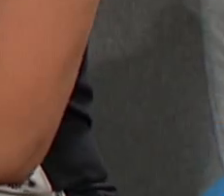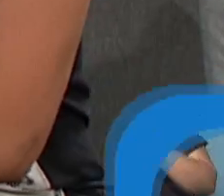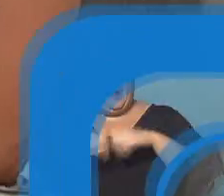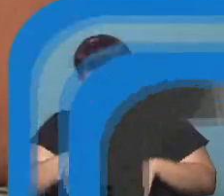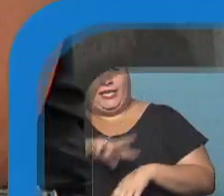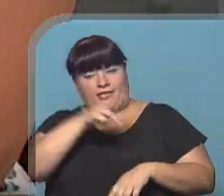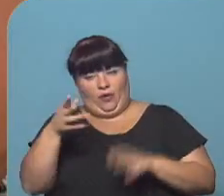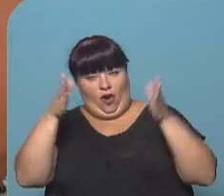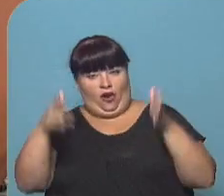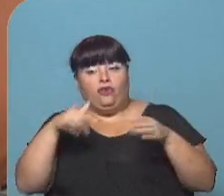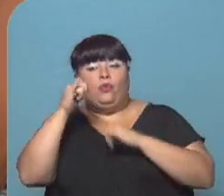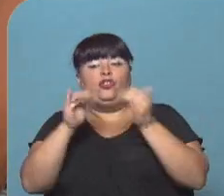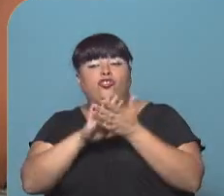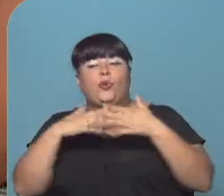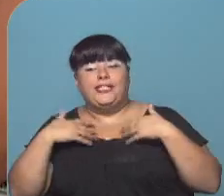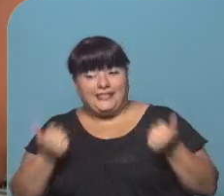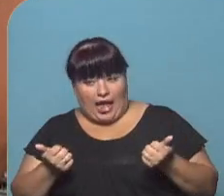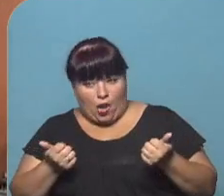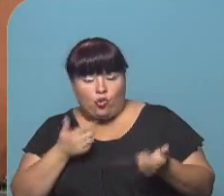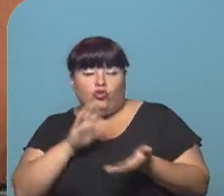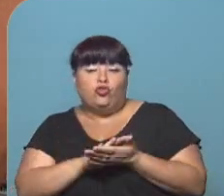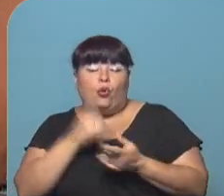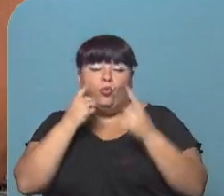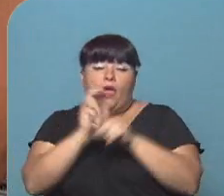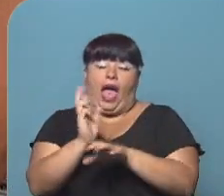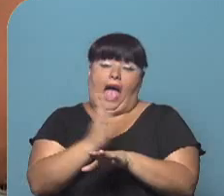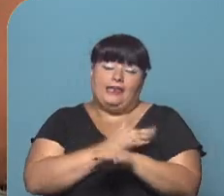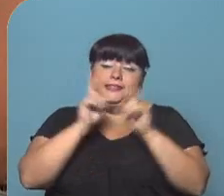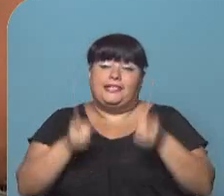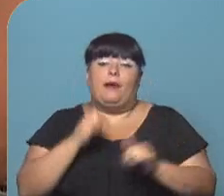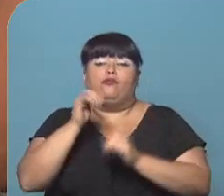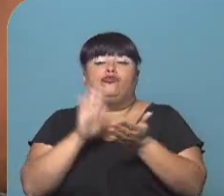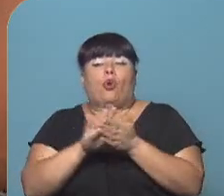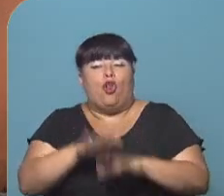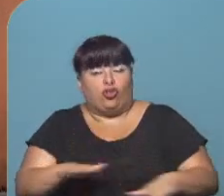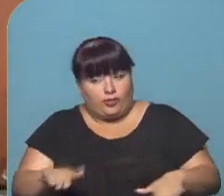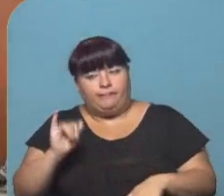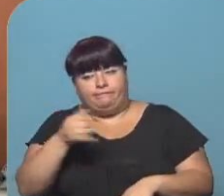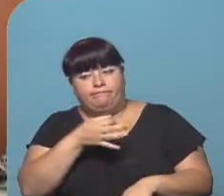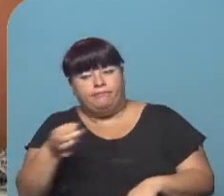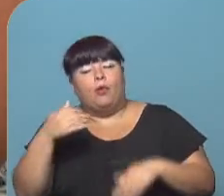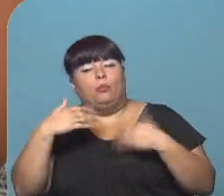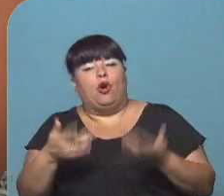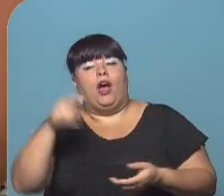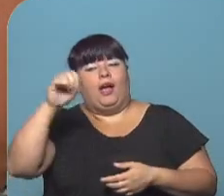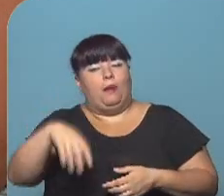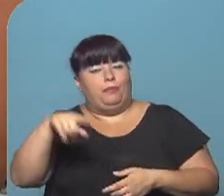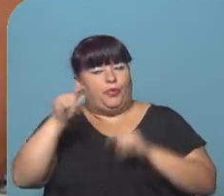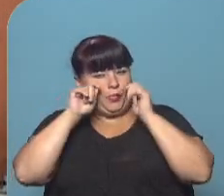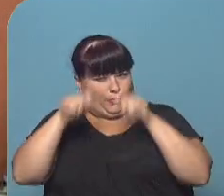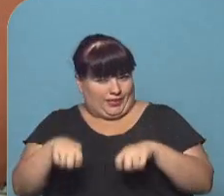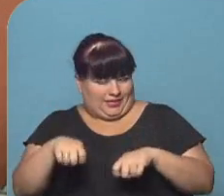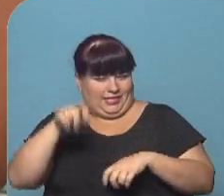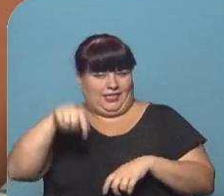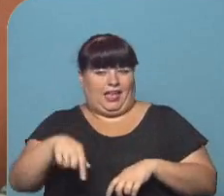Así comenzamos este nuevo bloque, hablando de salud, hablando de prevención y ocupándonos en los más pequeños. Exactamente, por eso nos está visitando,